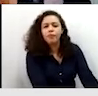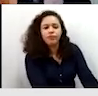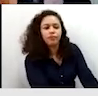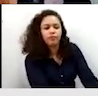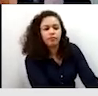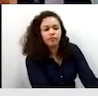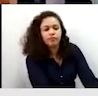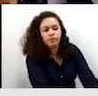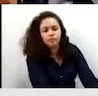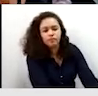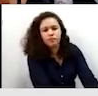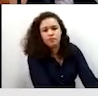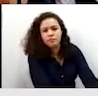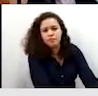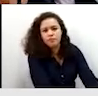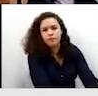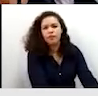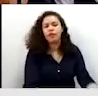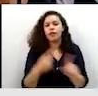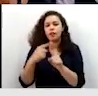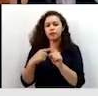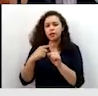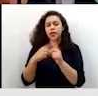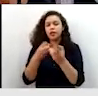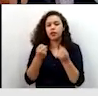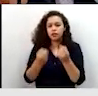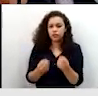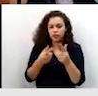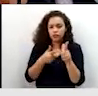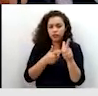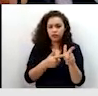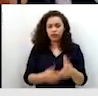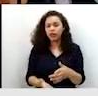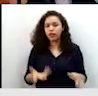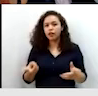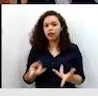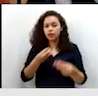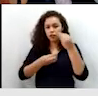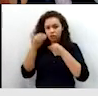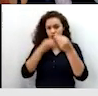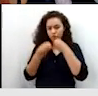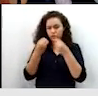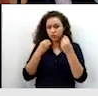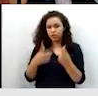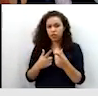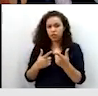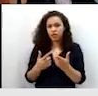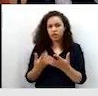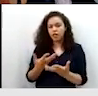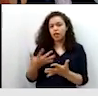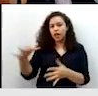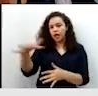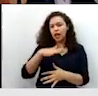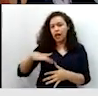Mantener las temperaturas seguras. Aquí en este caso es importante no dejar los alimentos cocidos a temperatura ambiente por más de 2 horas, es